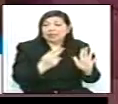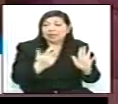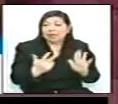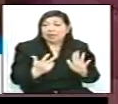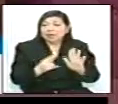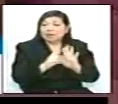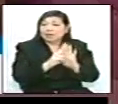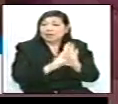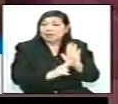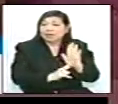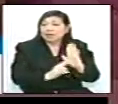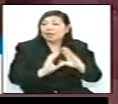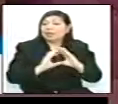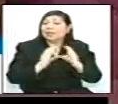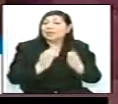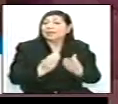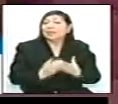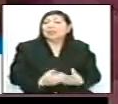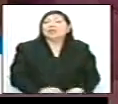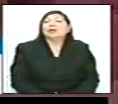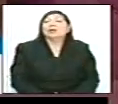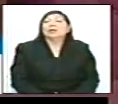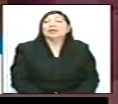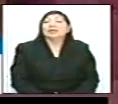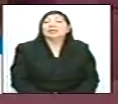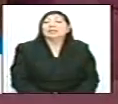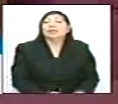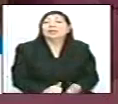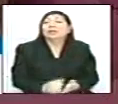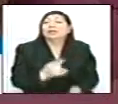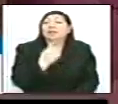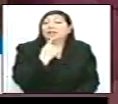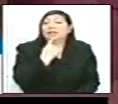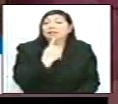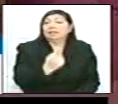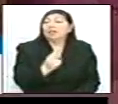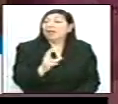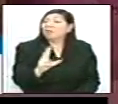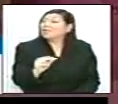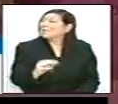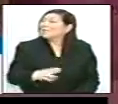78 del reglamento del Congreso de la República que dispone: